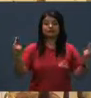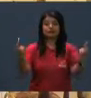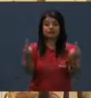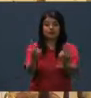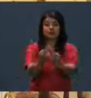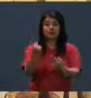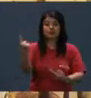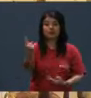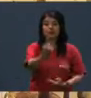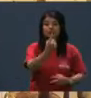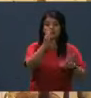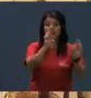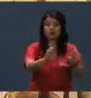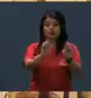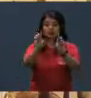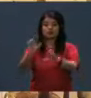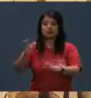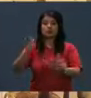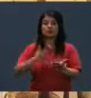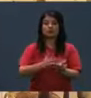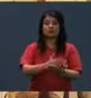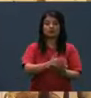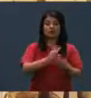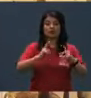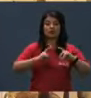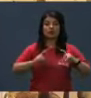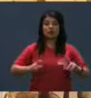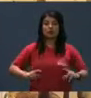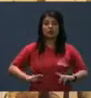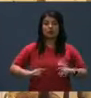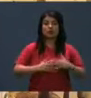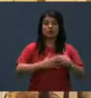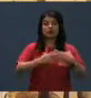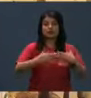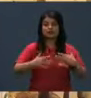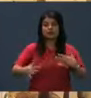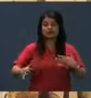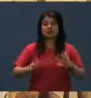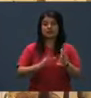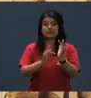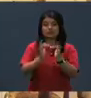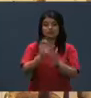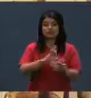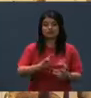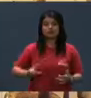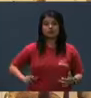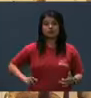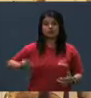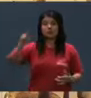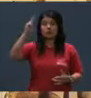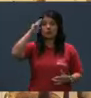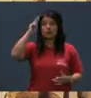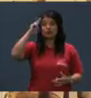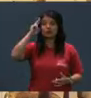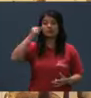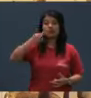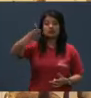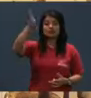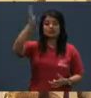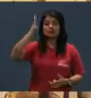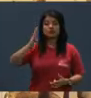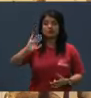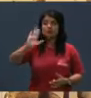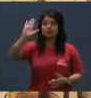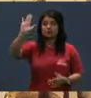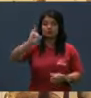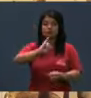cuantos participamos del cuerpo y sangre de Cristo. Acuérdate, Señor, de tu Iglesia extendida